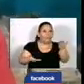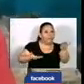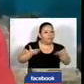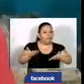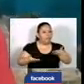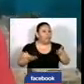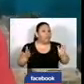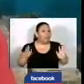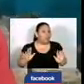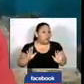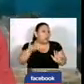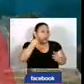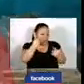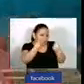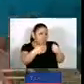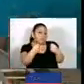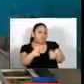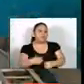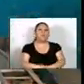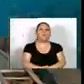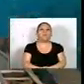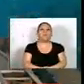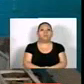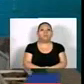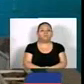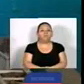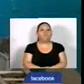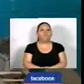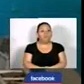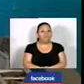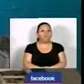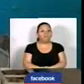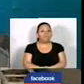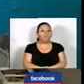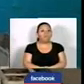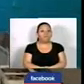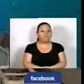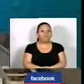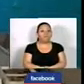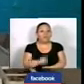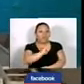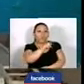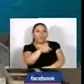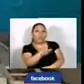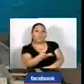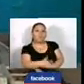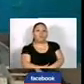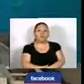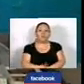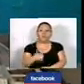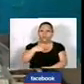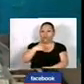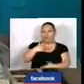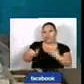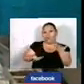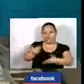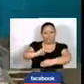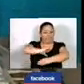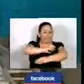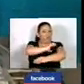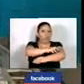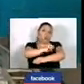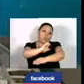ahí vamos pasando. ¿Y en este negocio, a qué se dedica? Verduras y frutas.